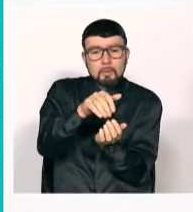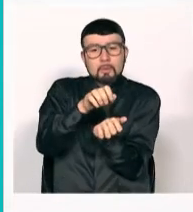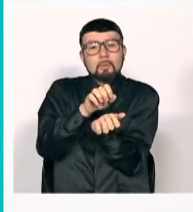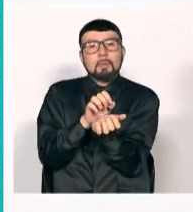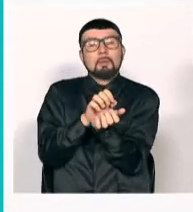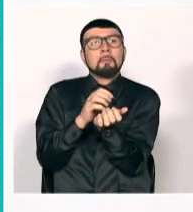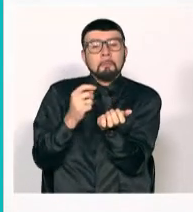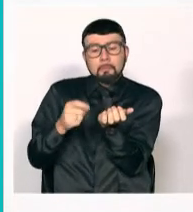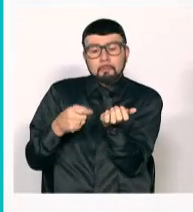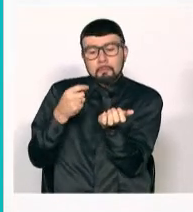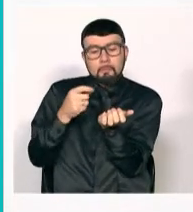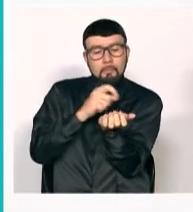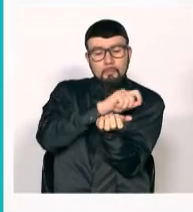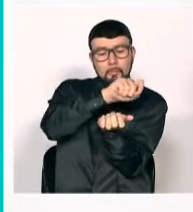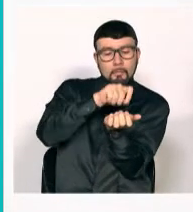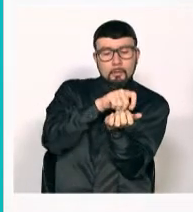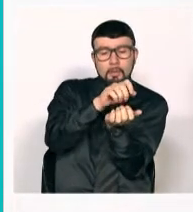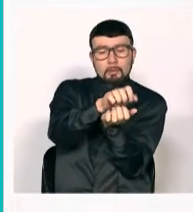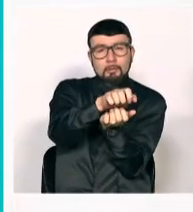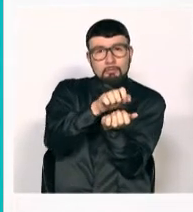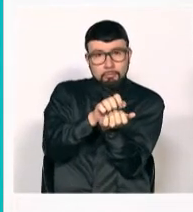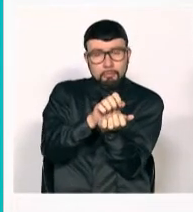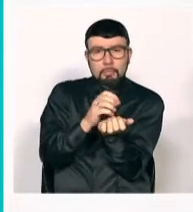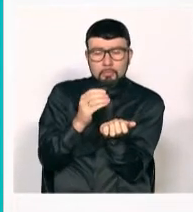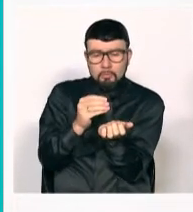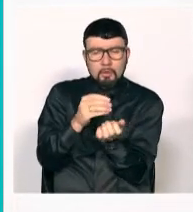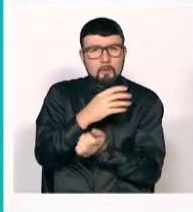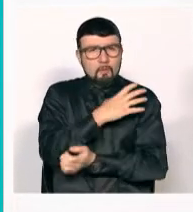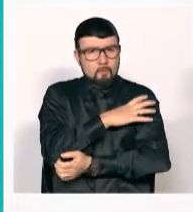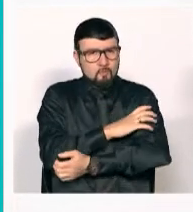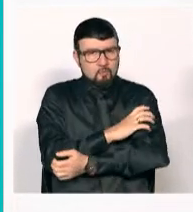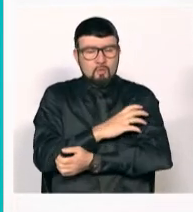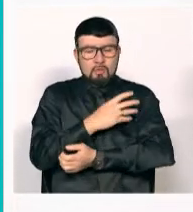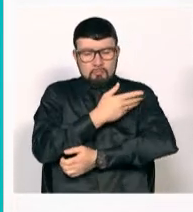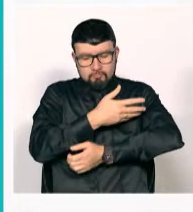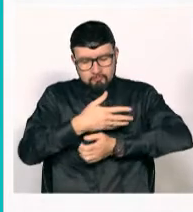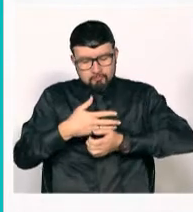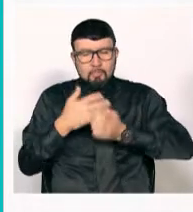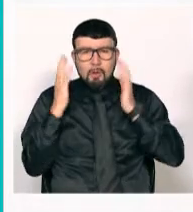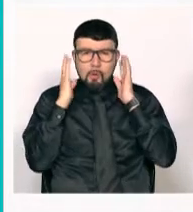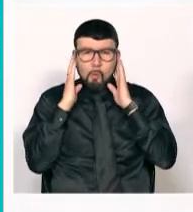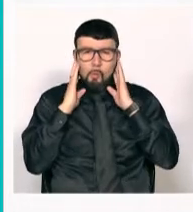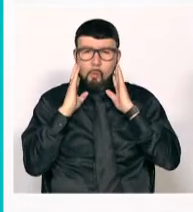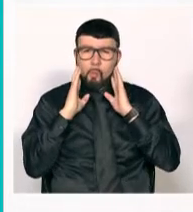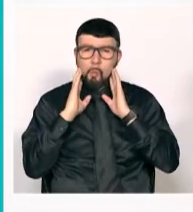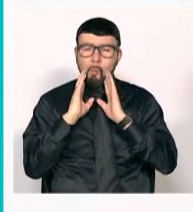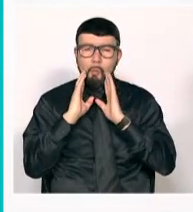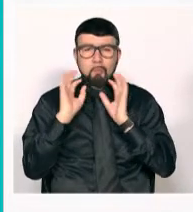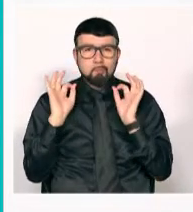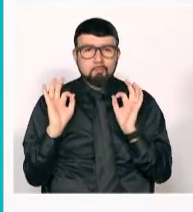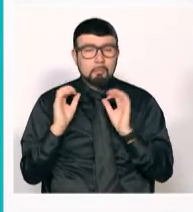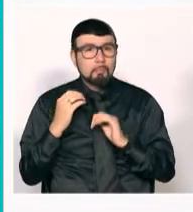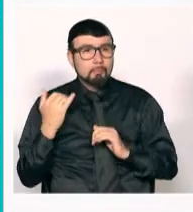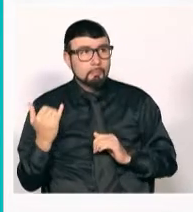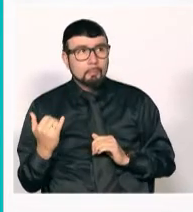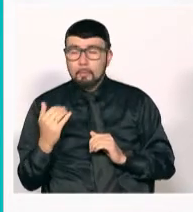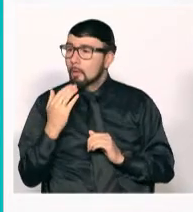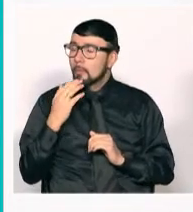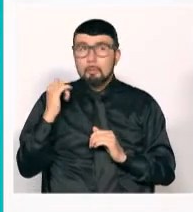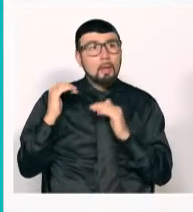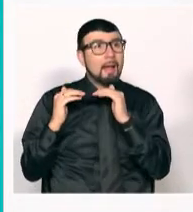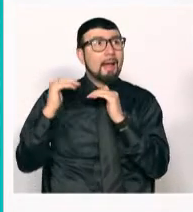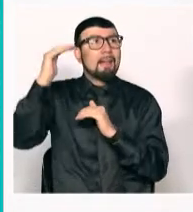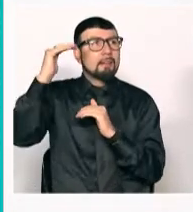disco articular, sostenida por sus ligamentos, por los tendones. En la parte superior de esa imagen hay